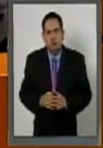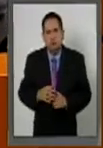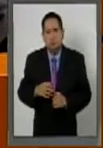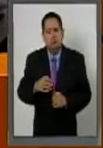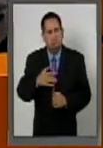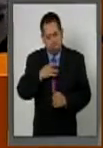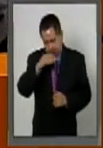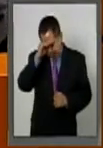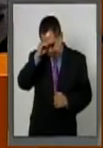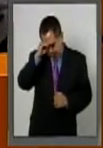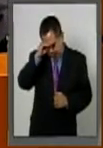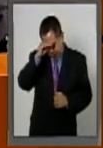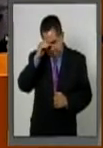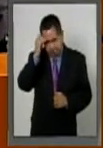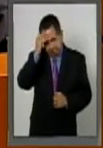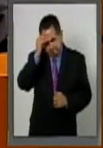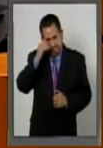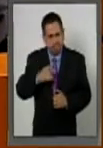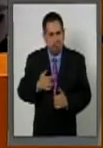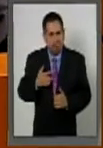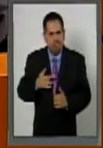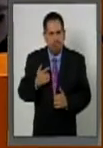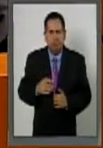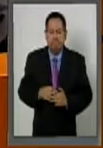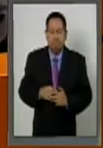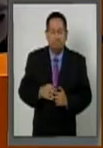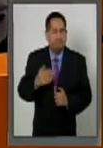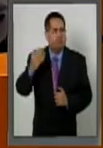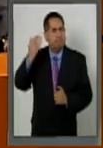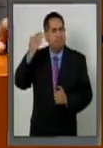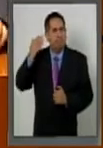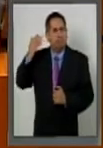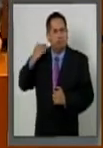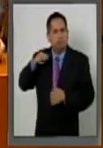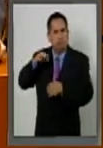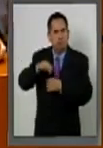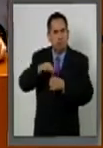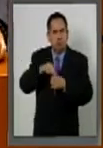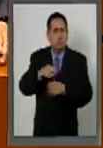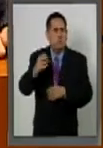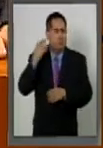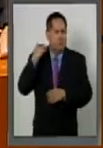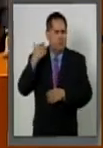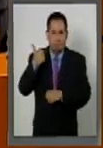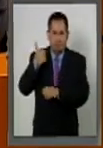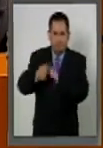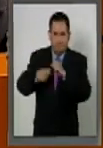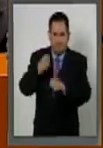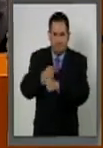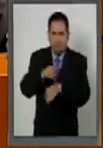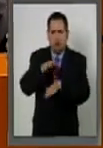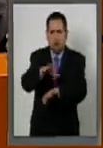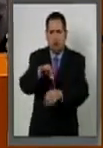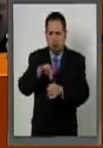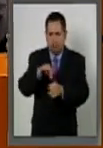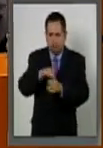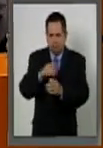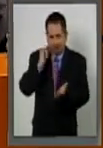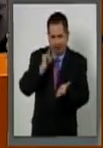de lo que han sido las votaciones de los paquetes fiscales de los últimos seis años